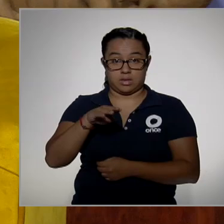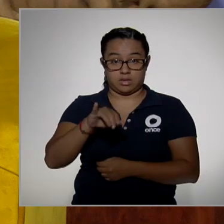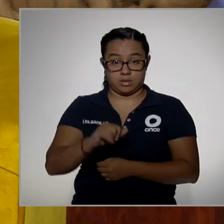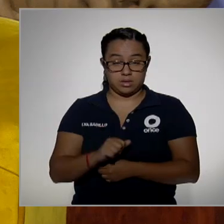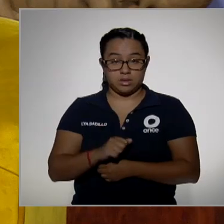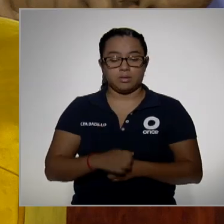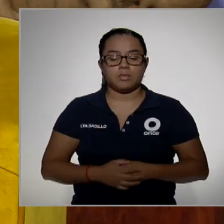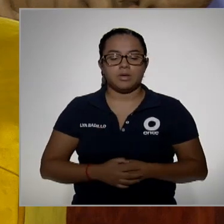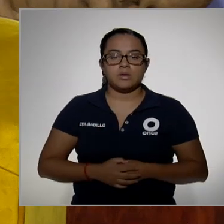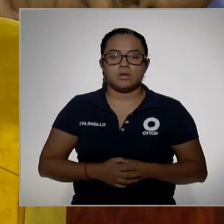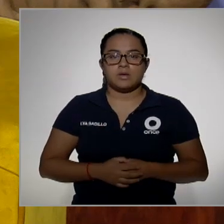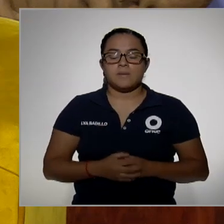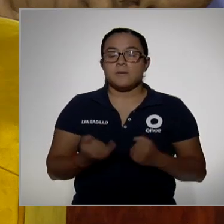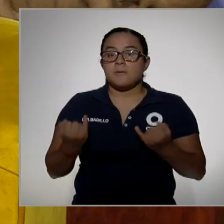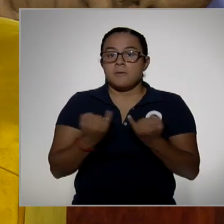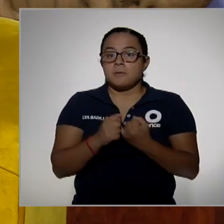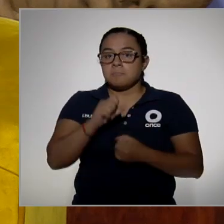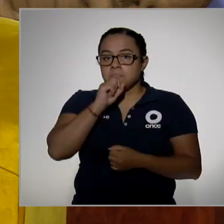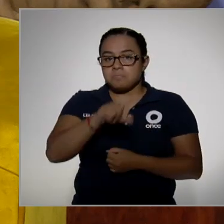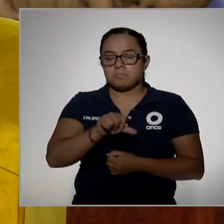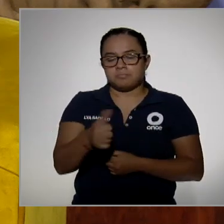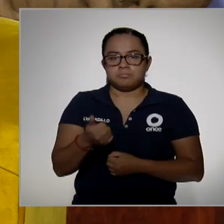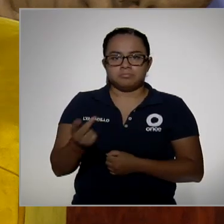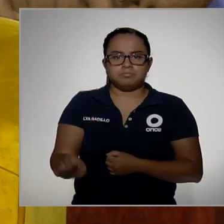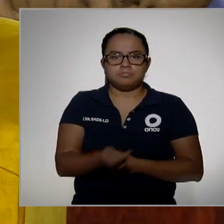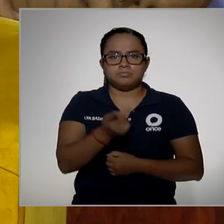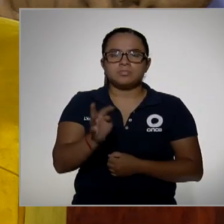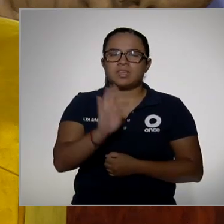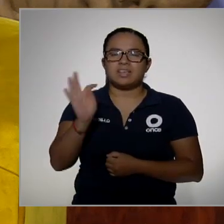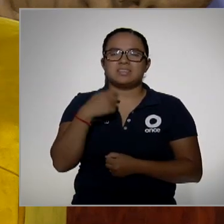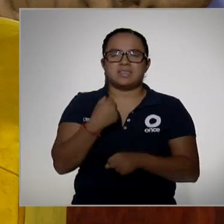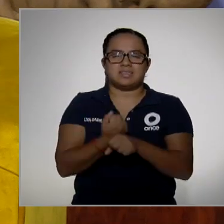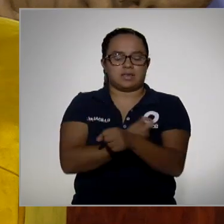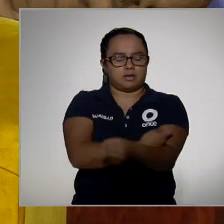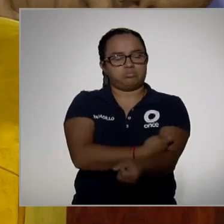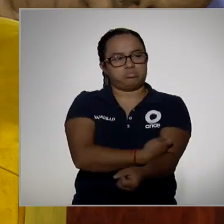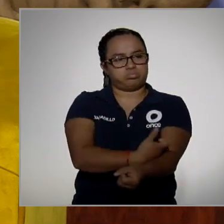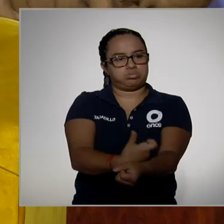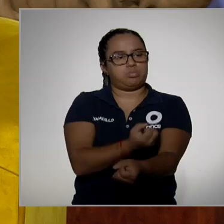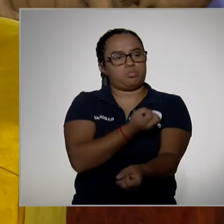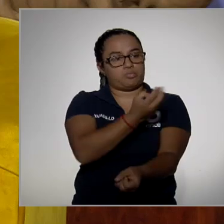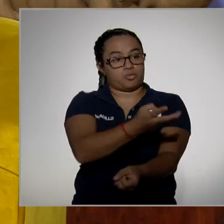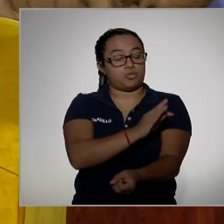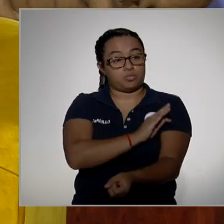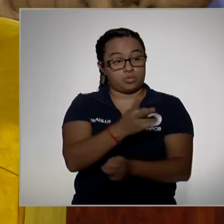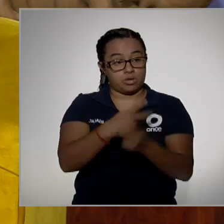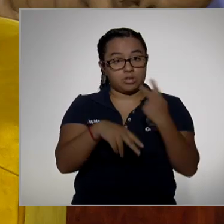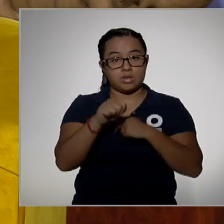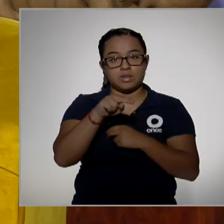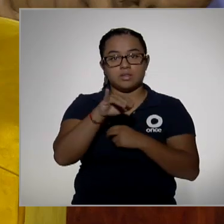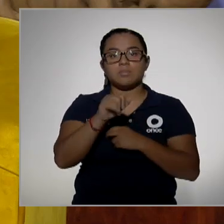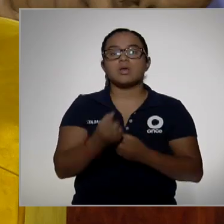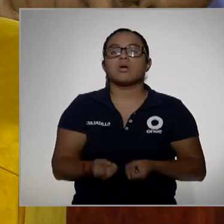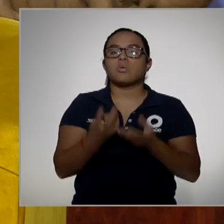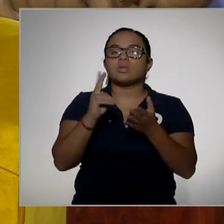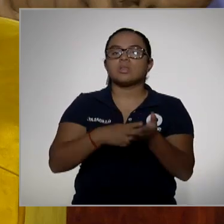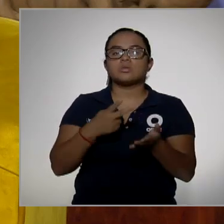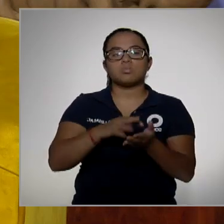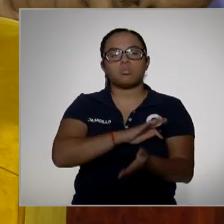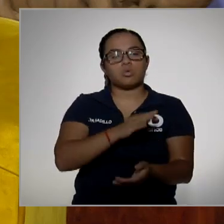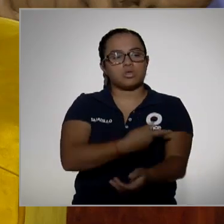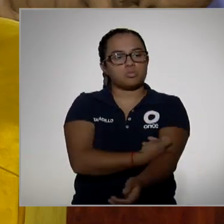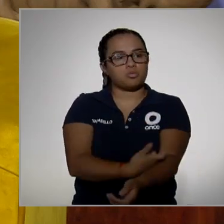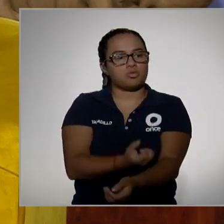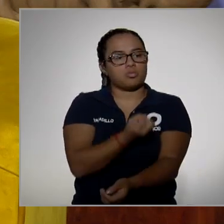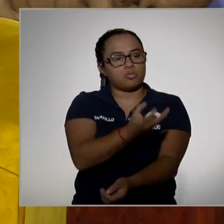así como también nos preguntan si donó sangre puedo tener anemia hasta cuántas veces puedo donar sangre sin